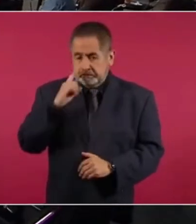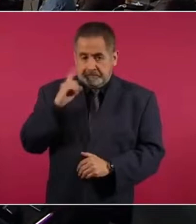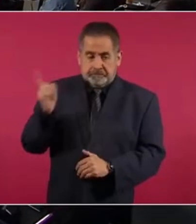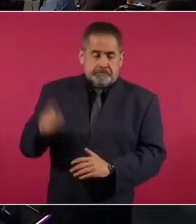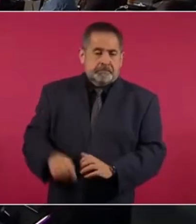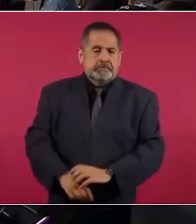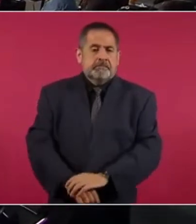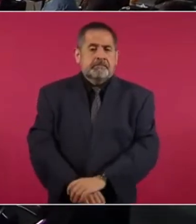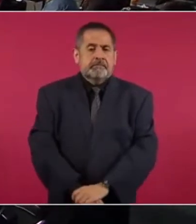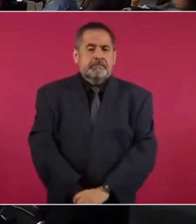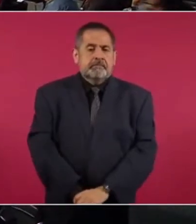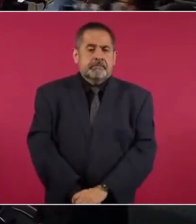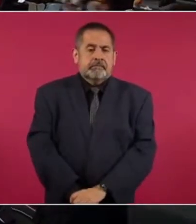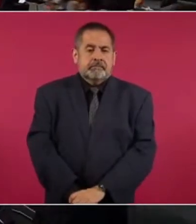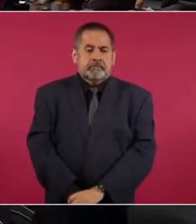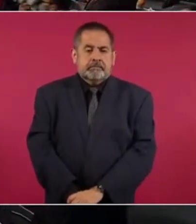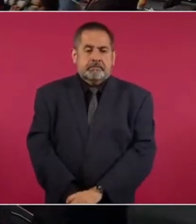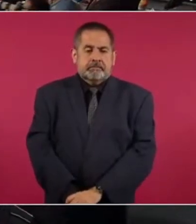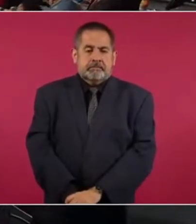el Archivo General de la Nación.